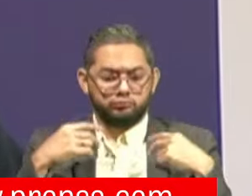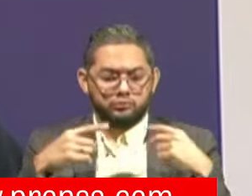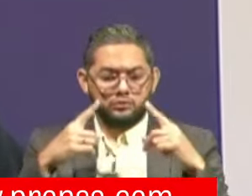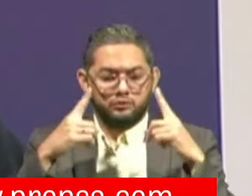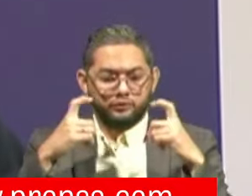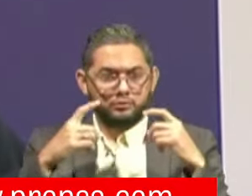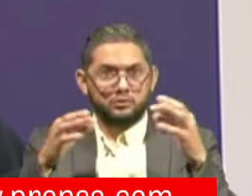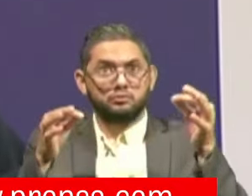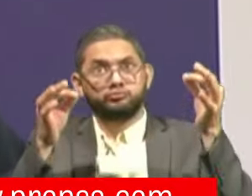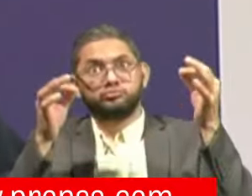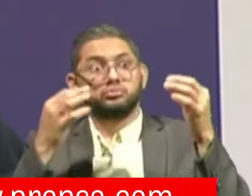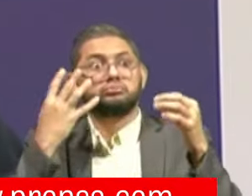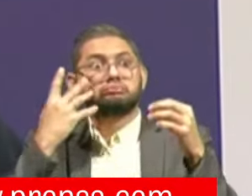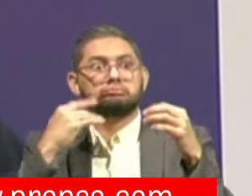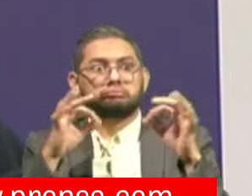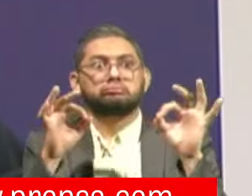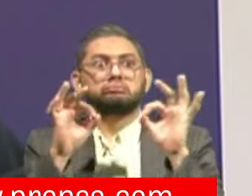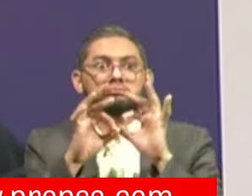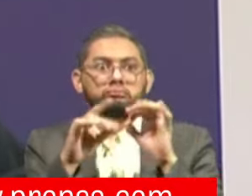todos los días.